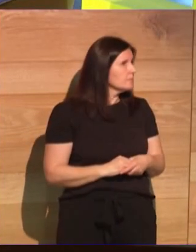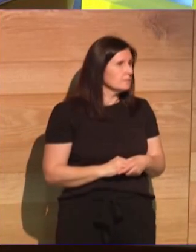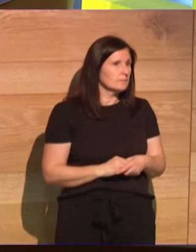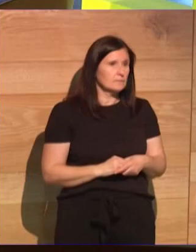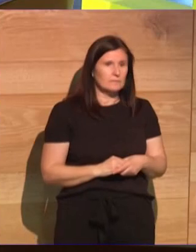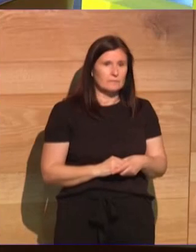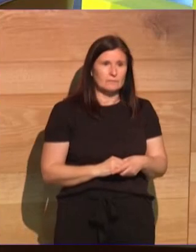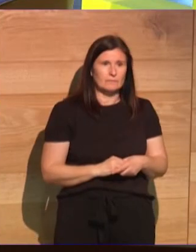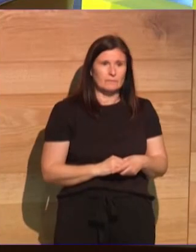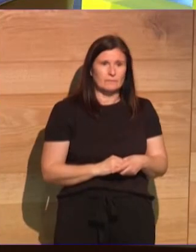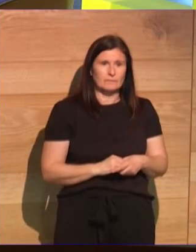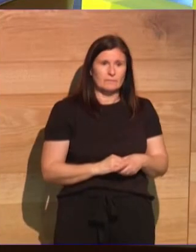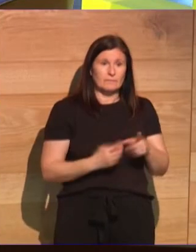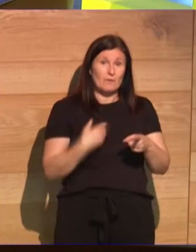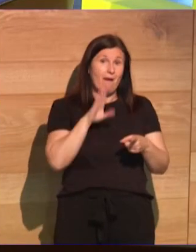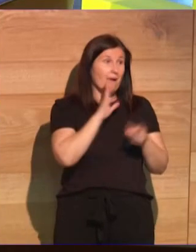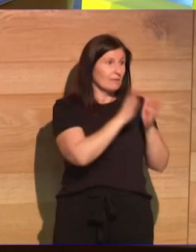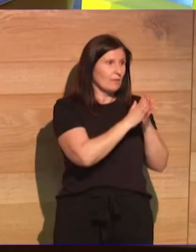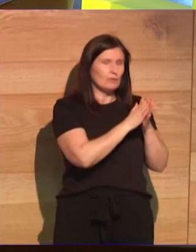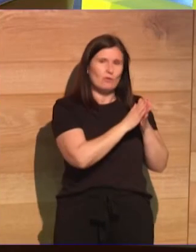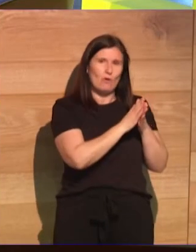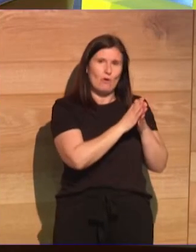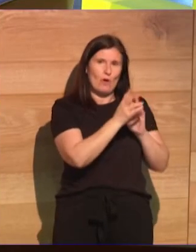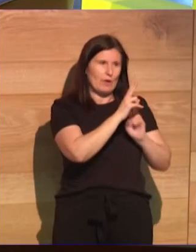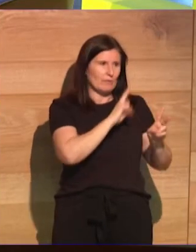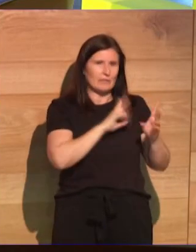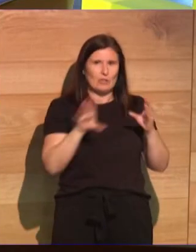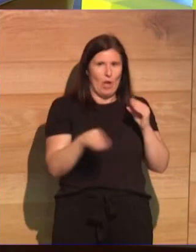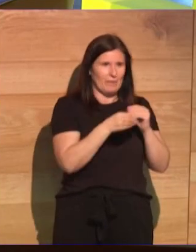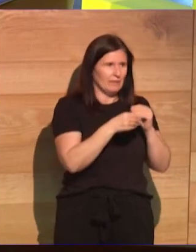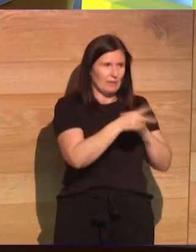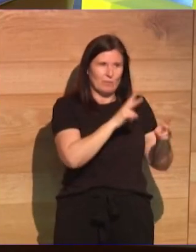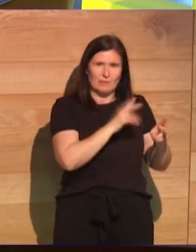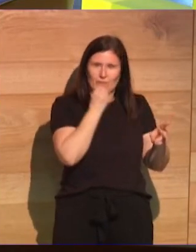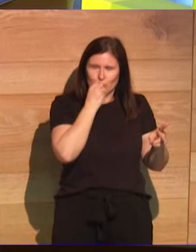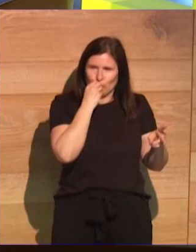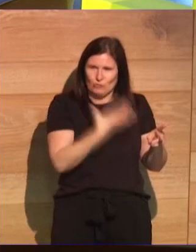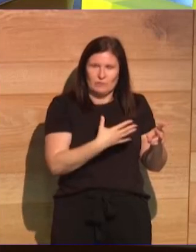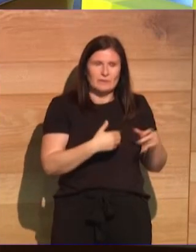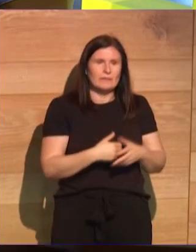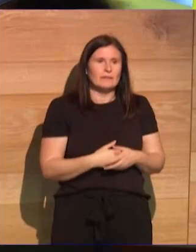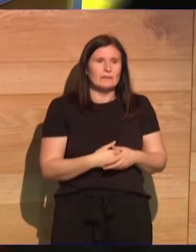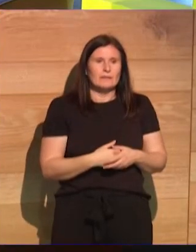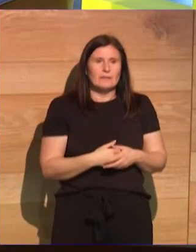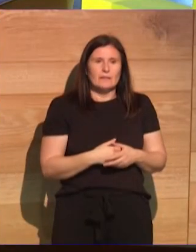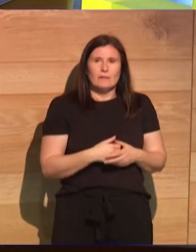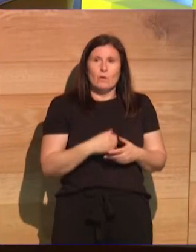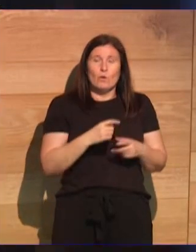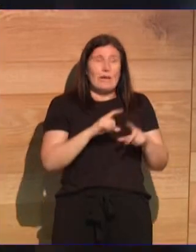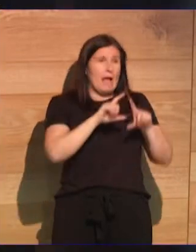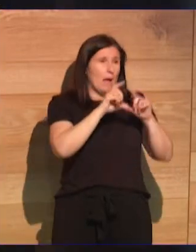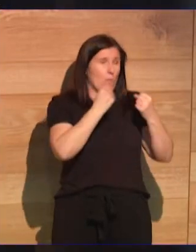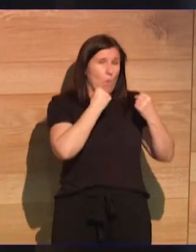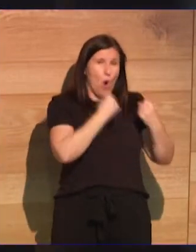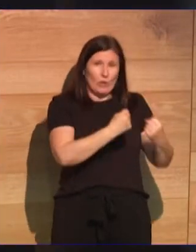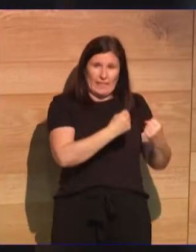Sí, yo quería complementar un poco al compañero, que me ha parecido genial. Una de las grandes potencias que se postula como